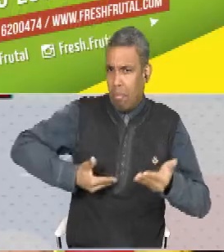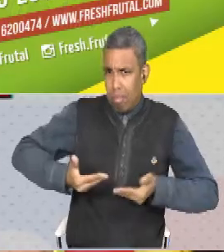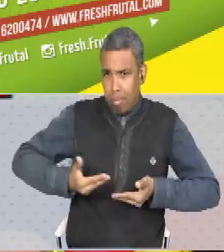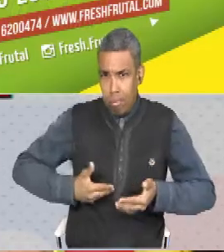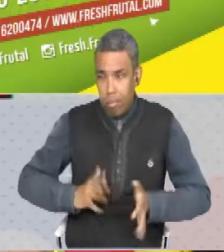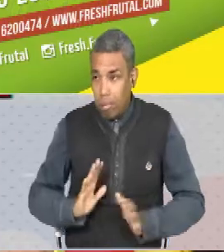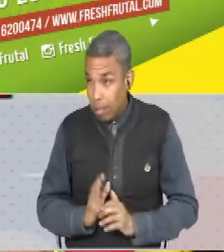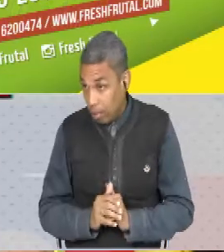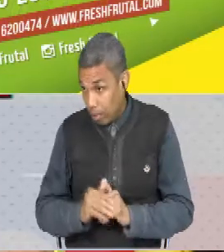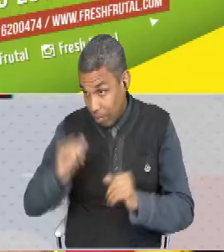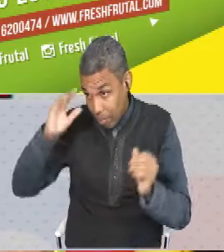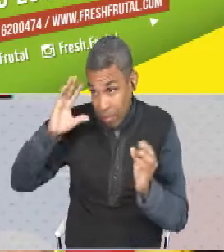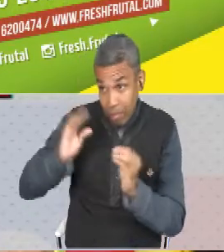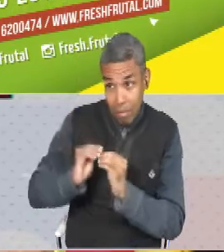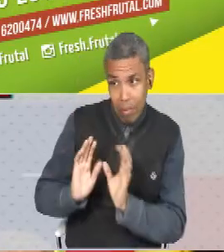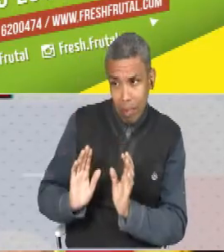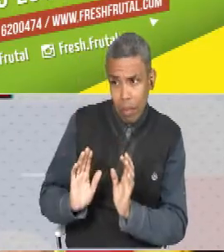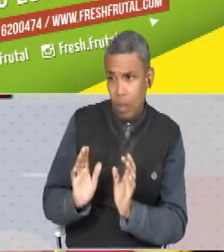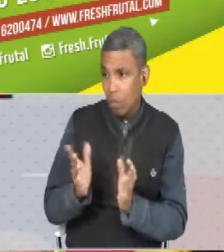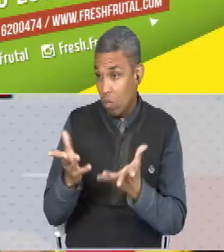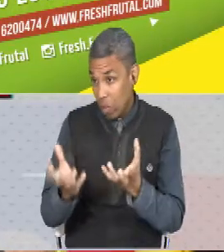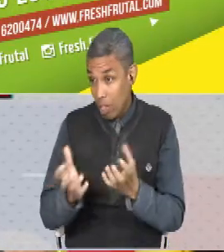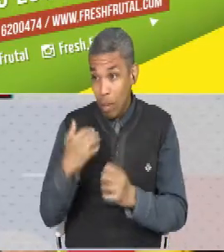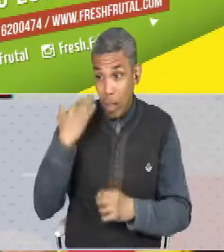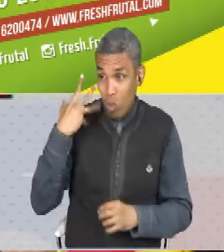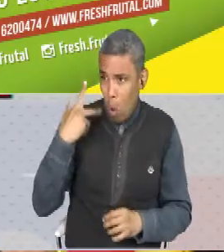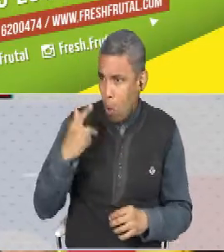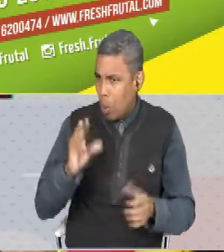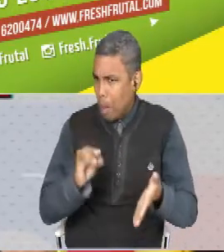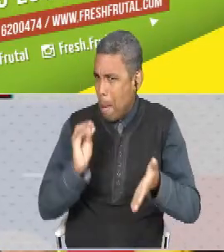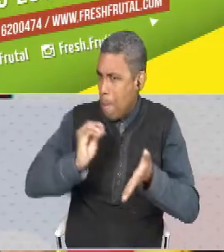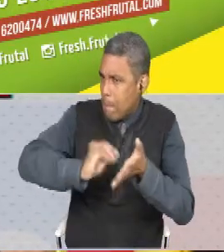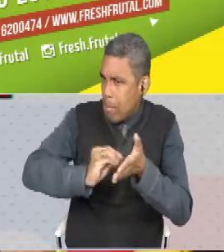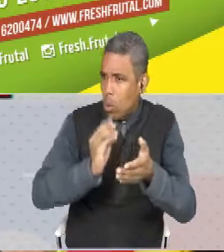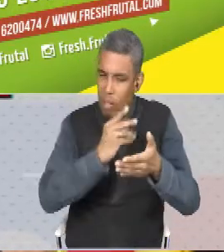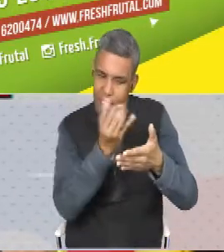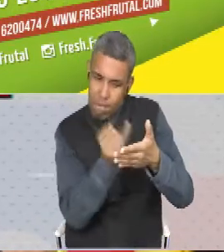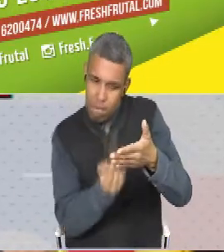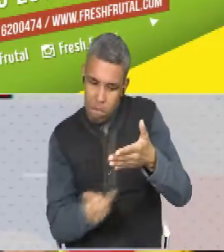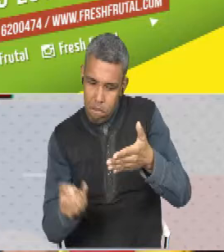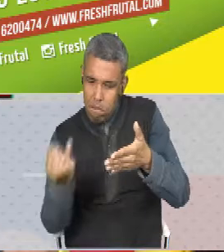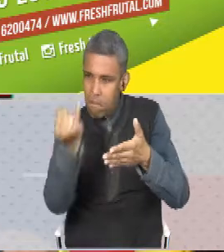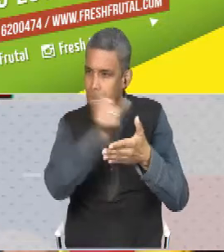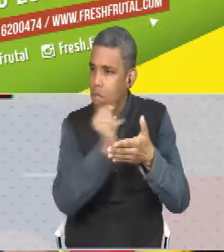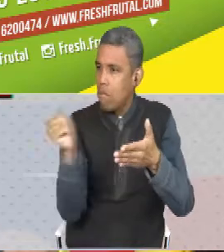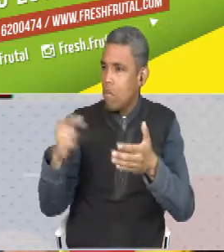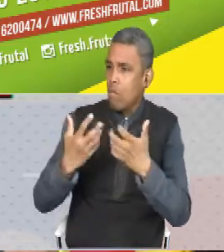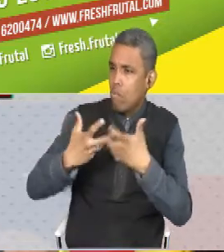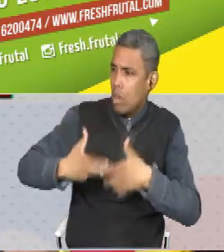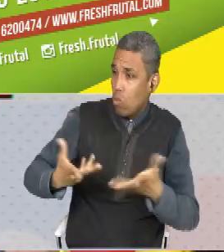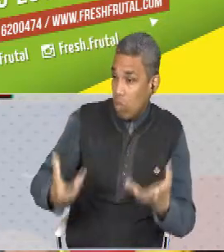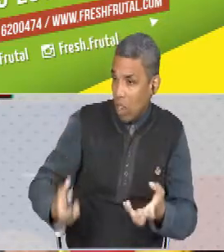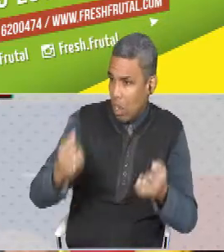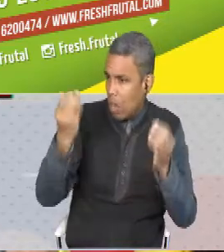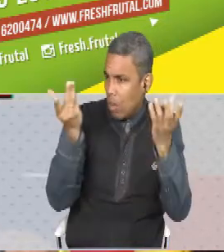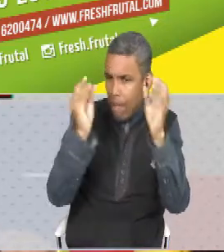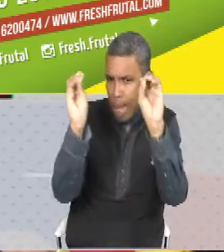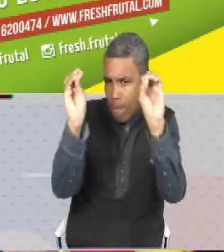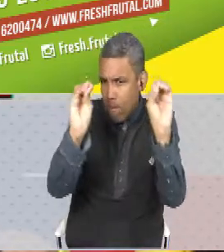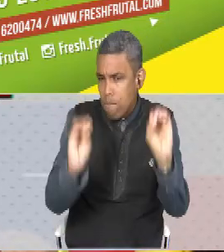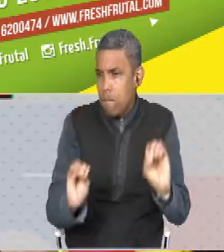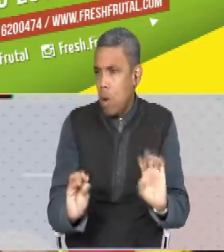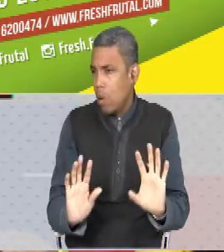medios para ir publicando diariamente contenido acerca de la empresa. Hoy nos encontramos en la